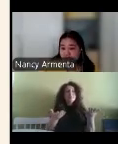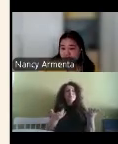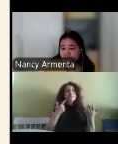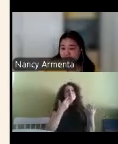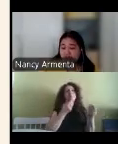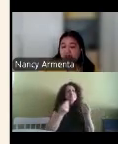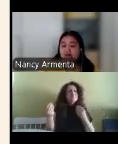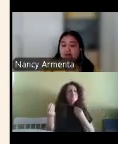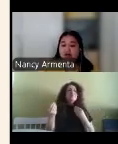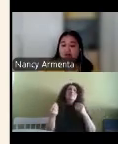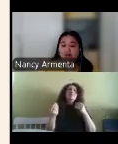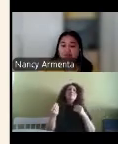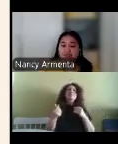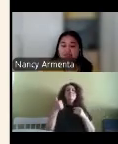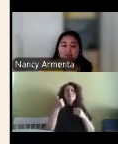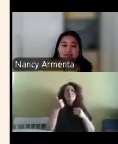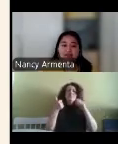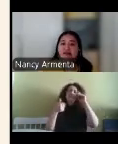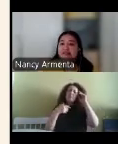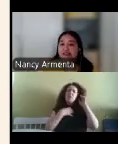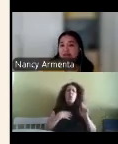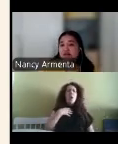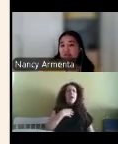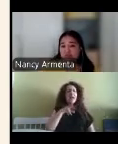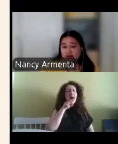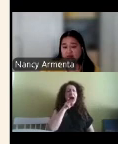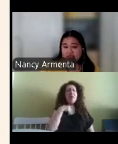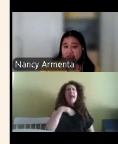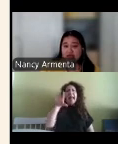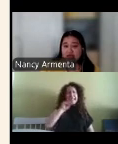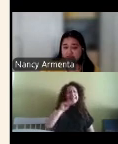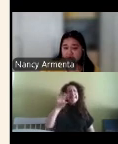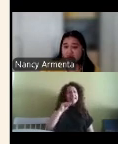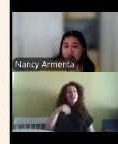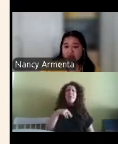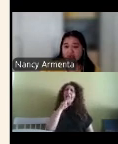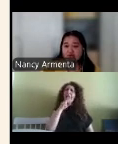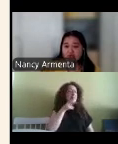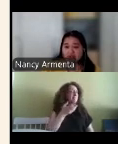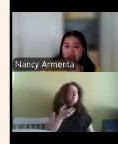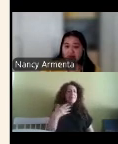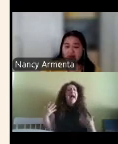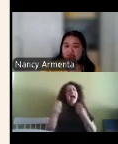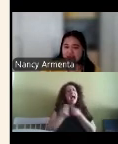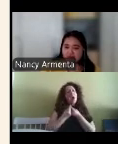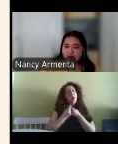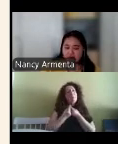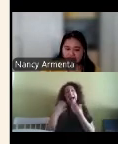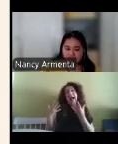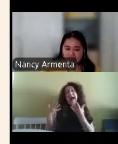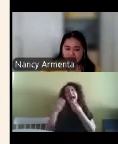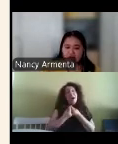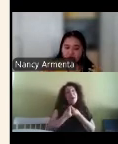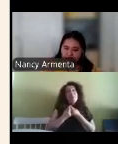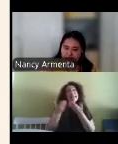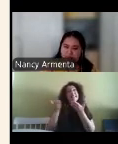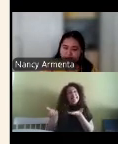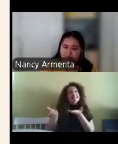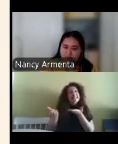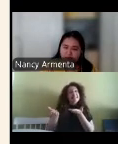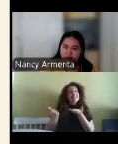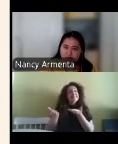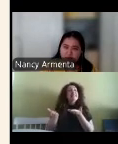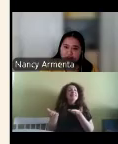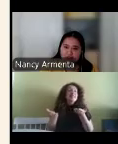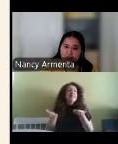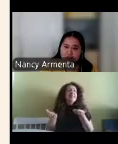mucho más que hablar, lo que me cuesta es hablar, siempre voy acompañada. Pero como menciono eso de ir acompañada, claro, algo que de